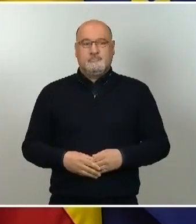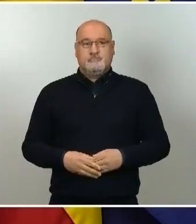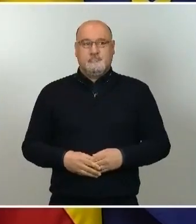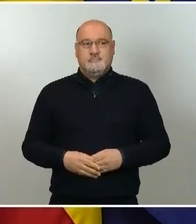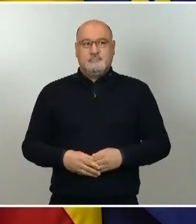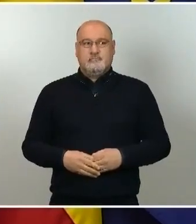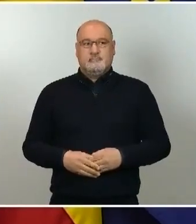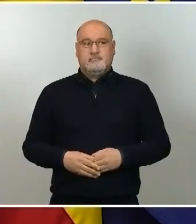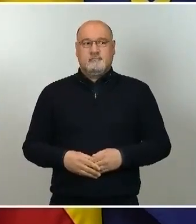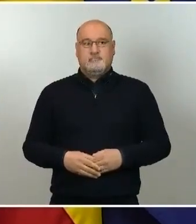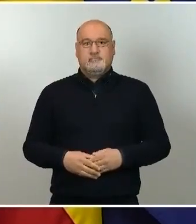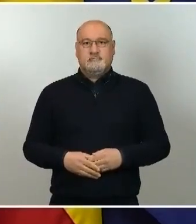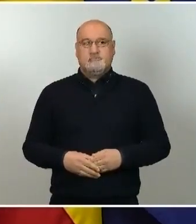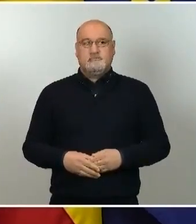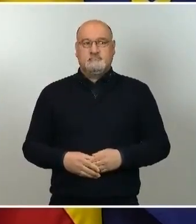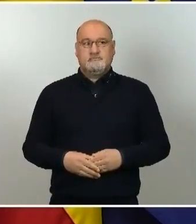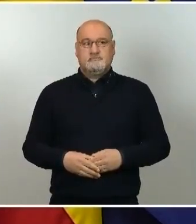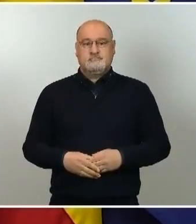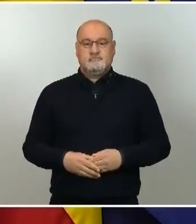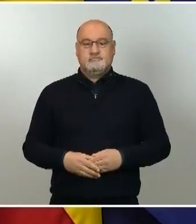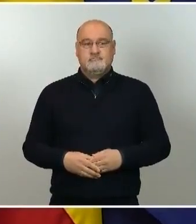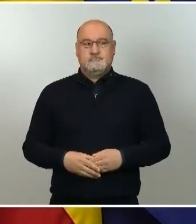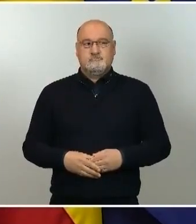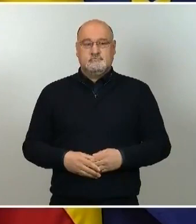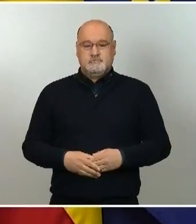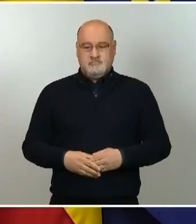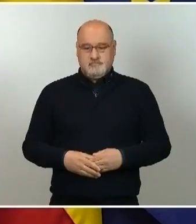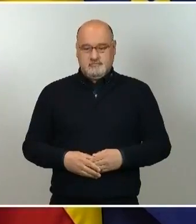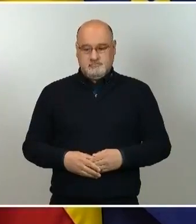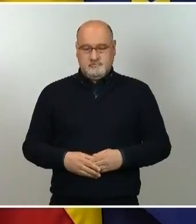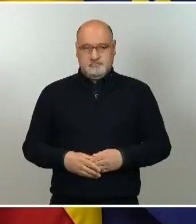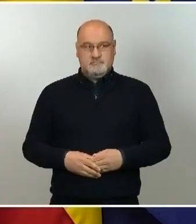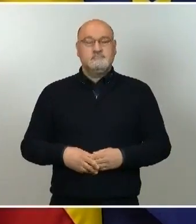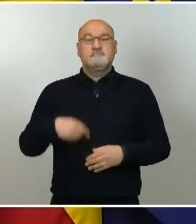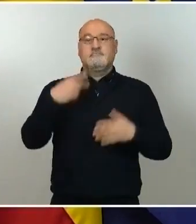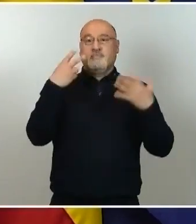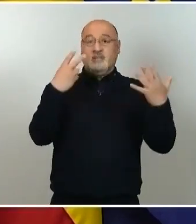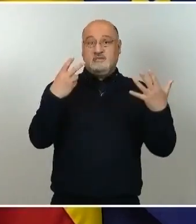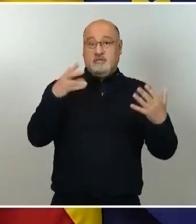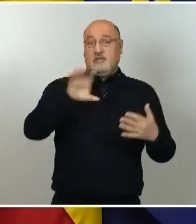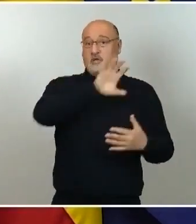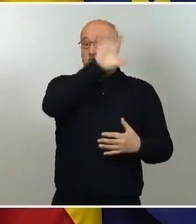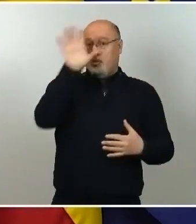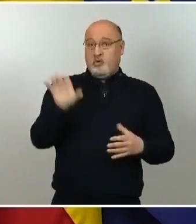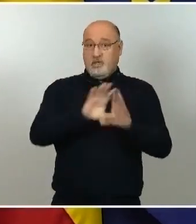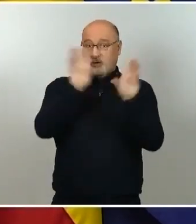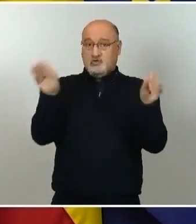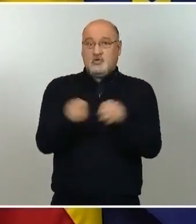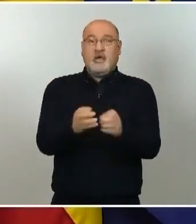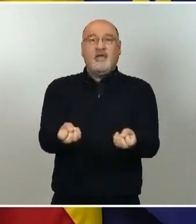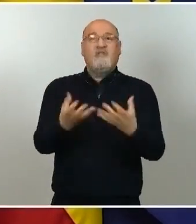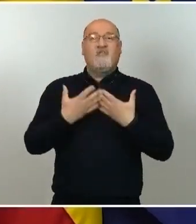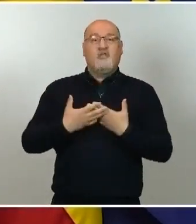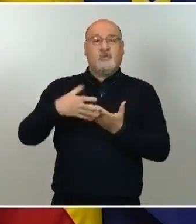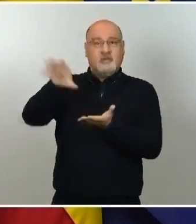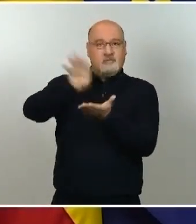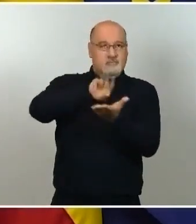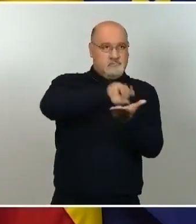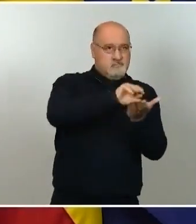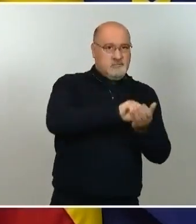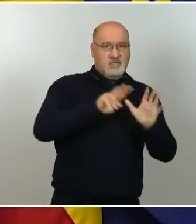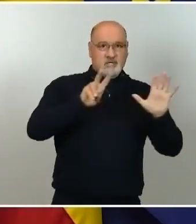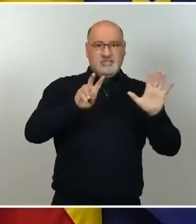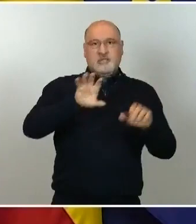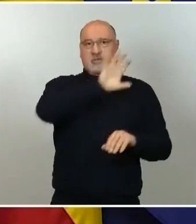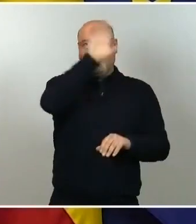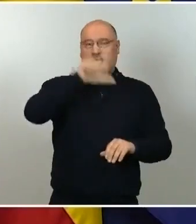días. Tenemos 7 comunidades que, por la información aledaña que tenemos,